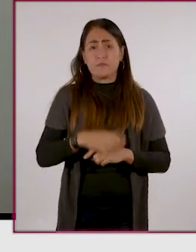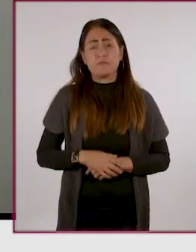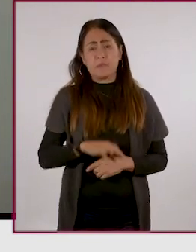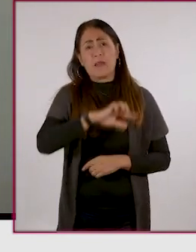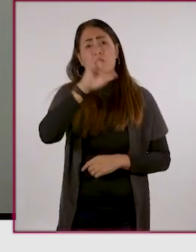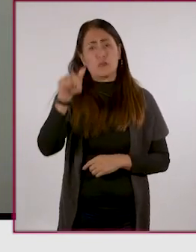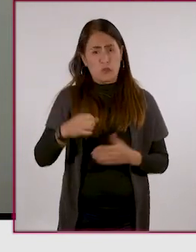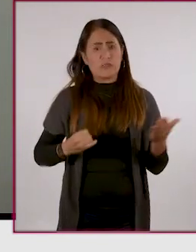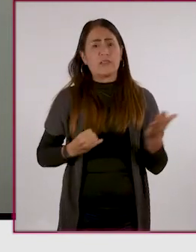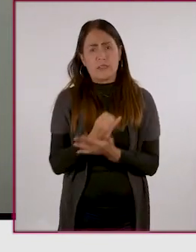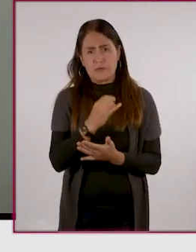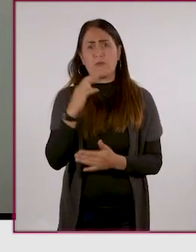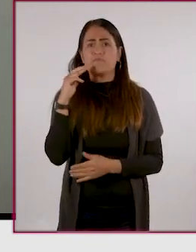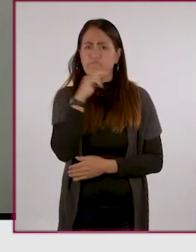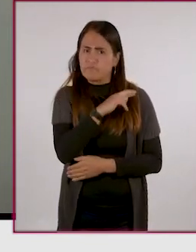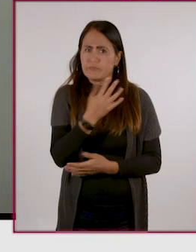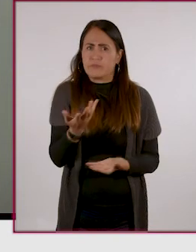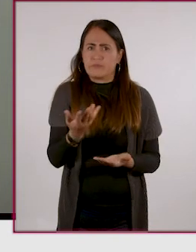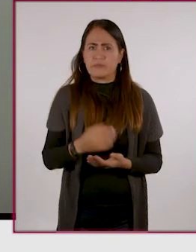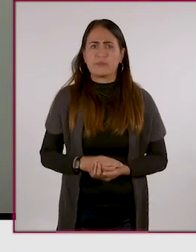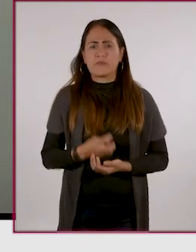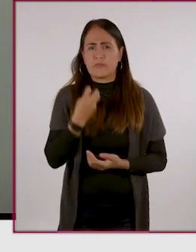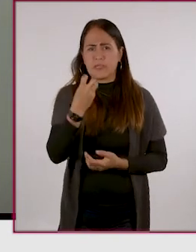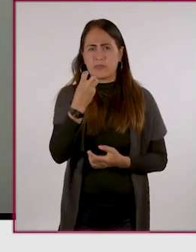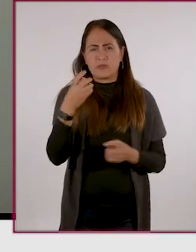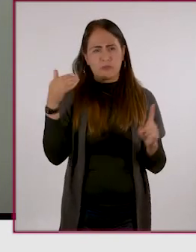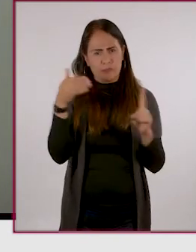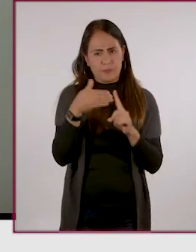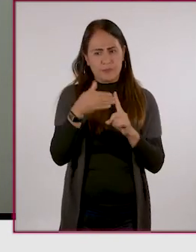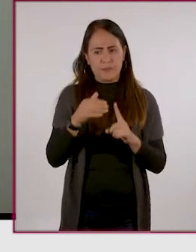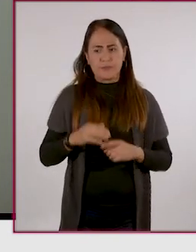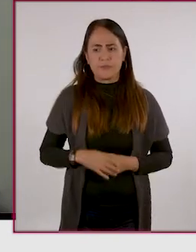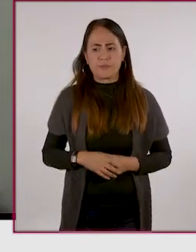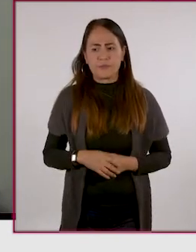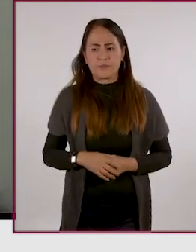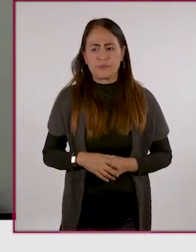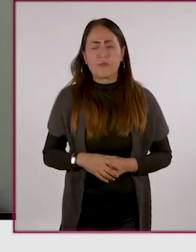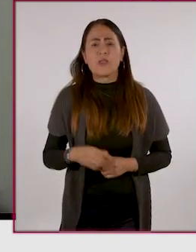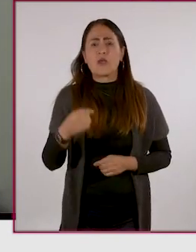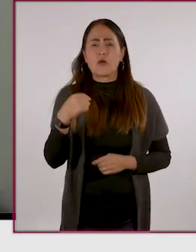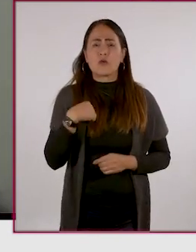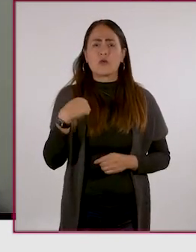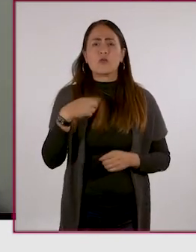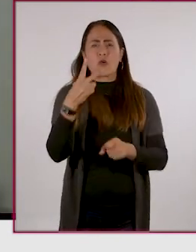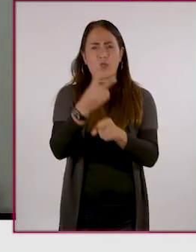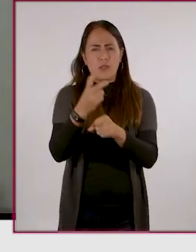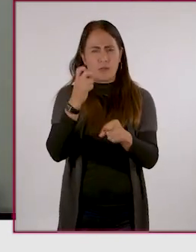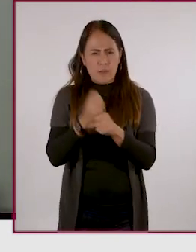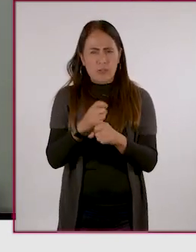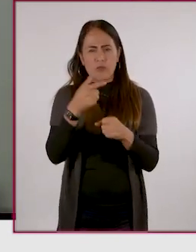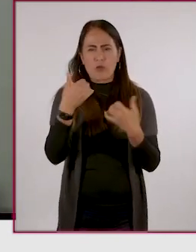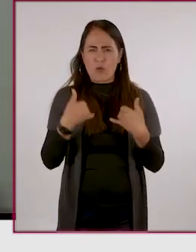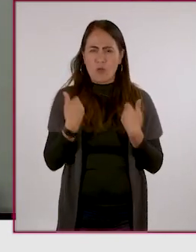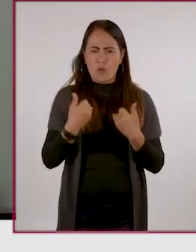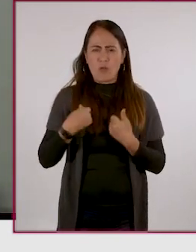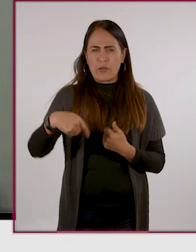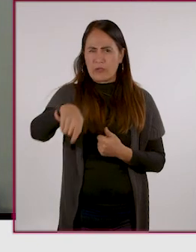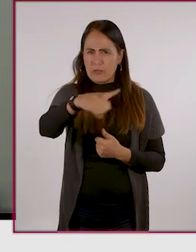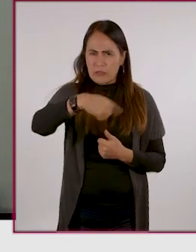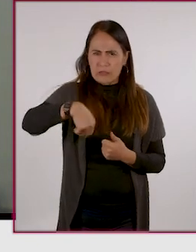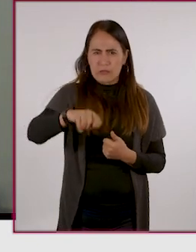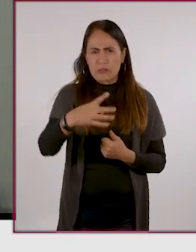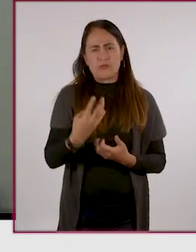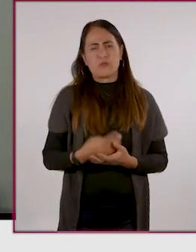va a permitir tomar decisiones más rápido, ¿no? O sea, principalmente yo creo, ¿no? Bueno, yo lo que invito es a todos los jóvenes